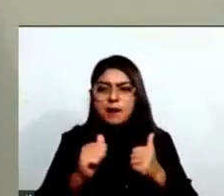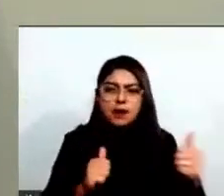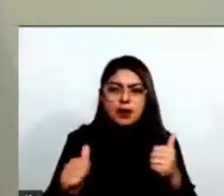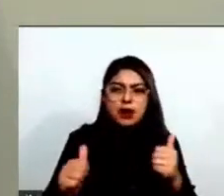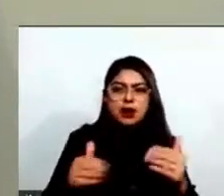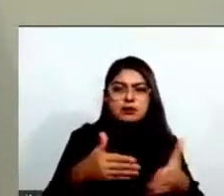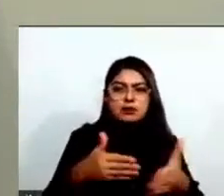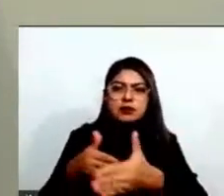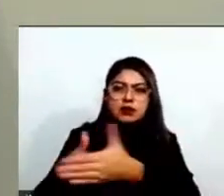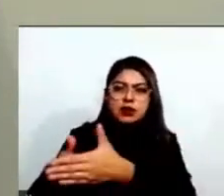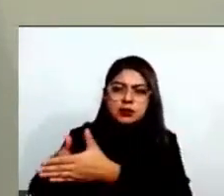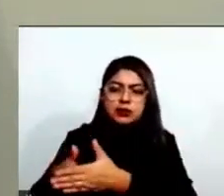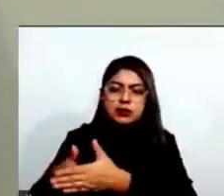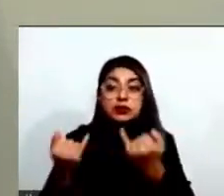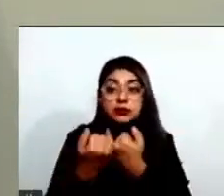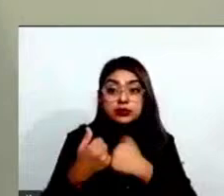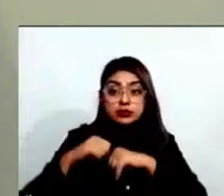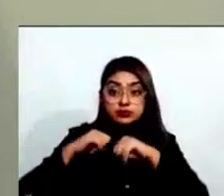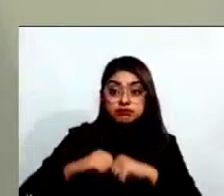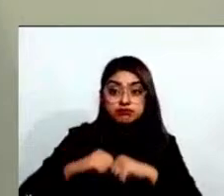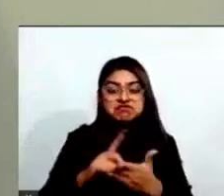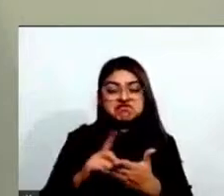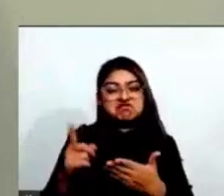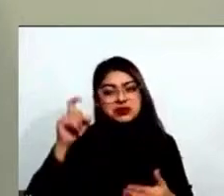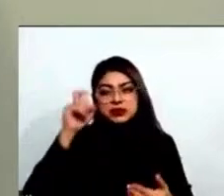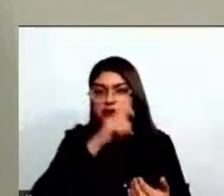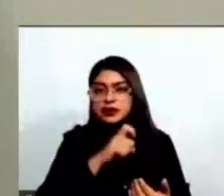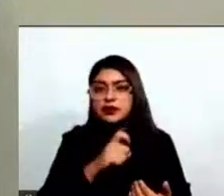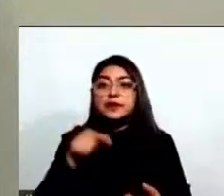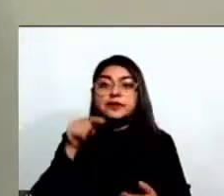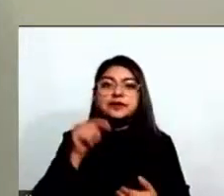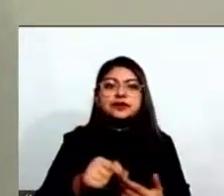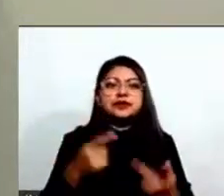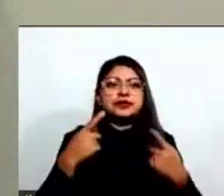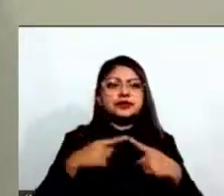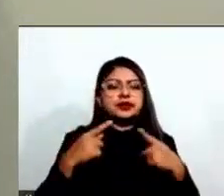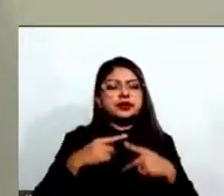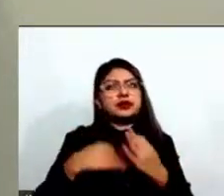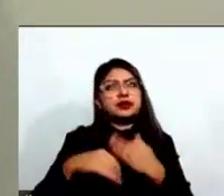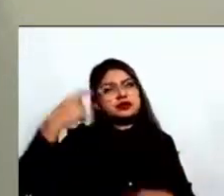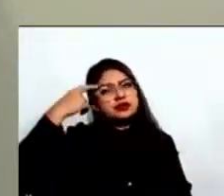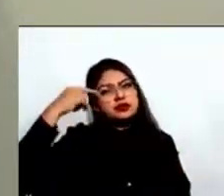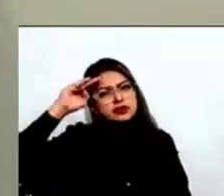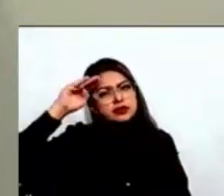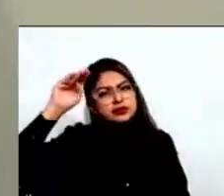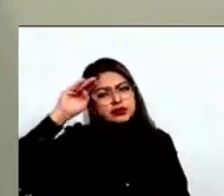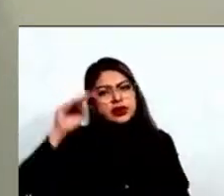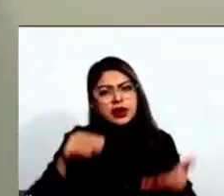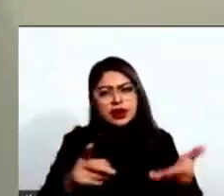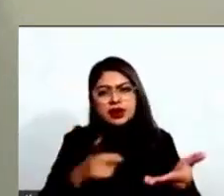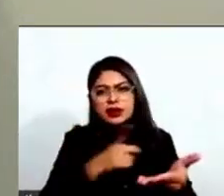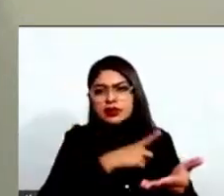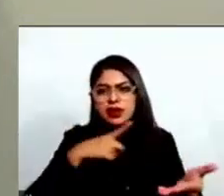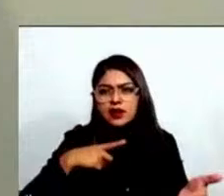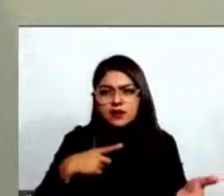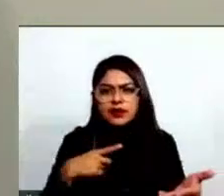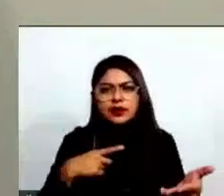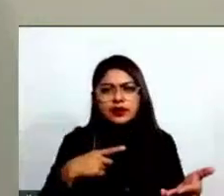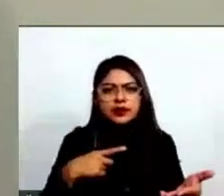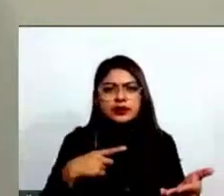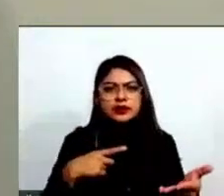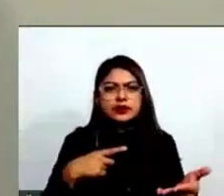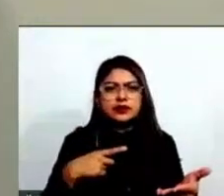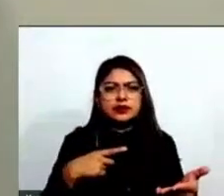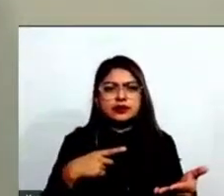Ahí los académicos se preguntan si debe o se debe a una falla de su